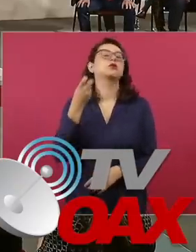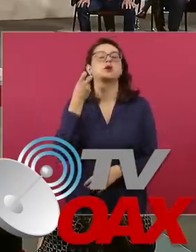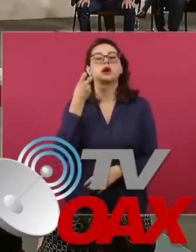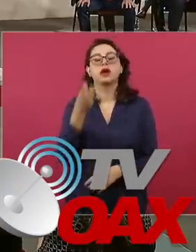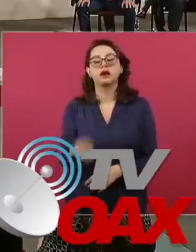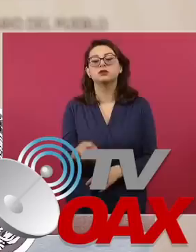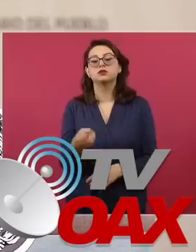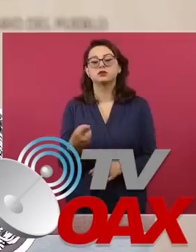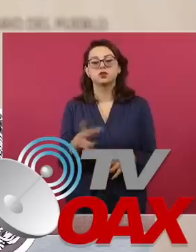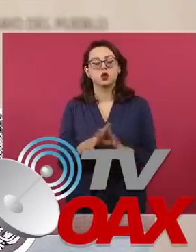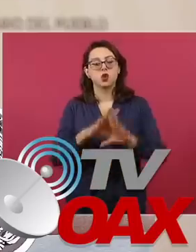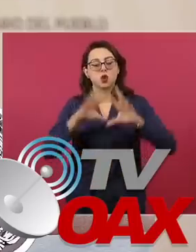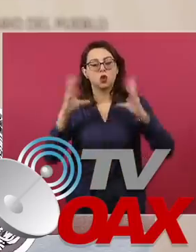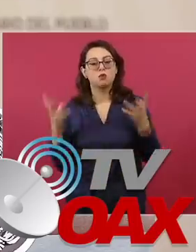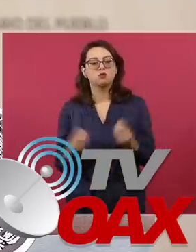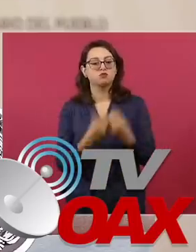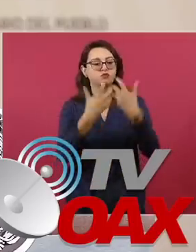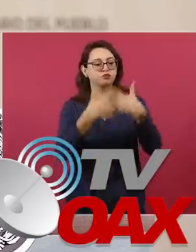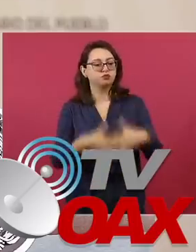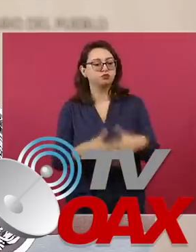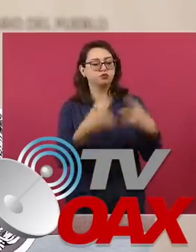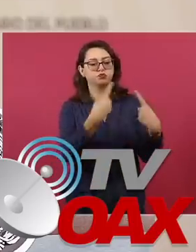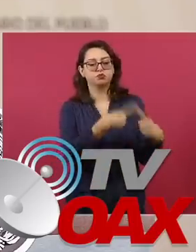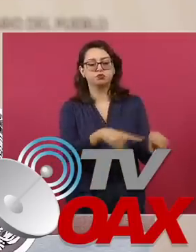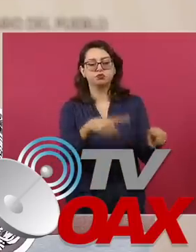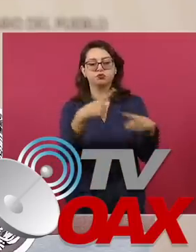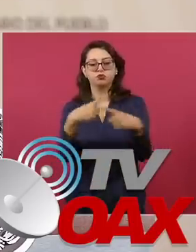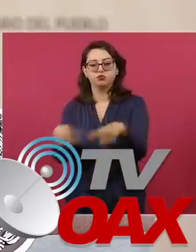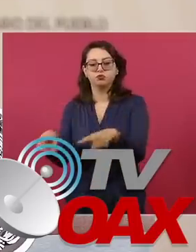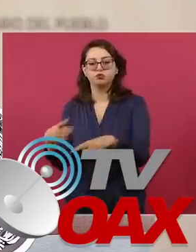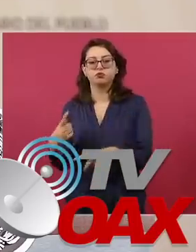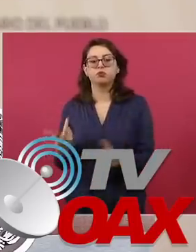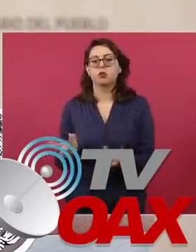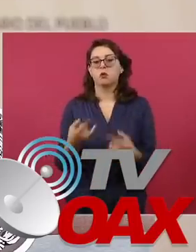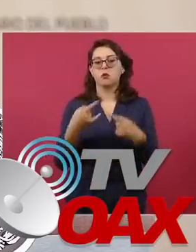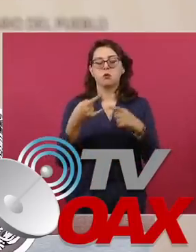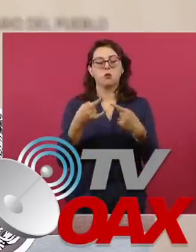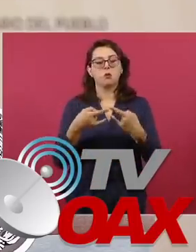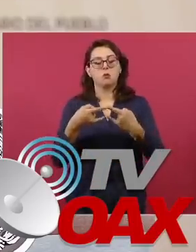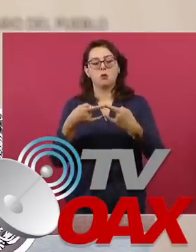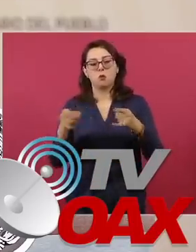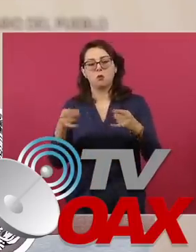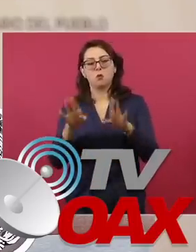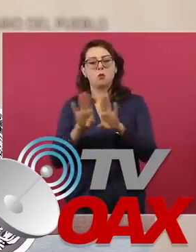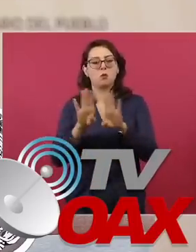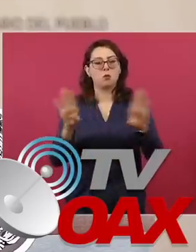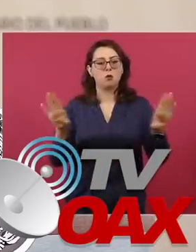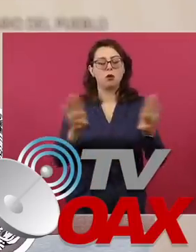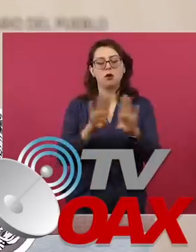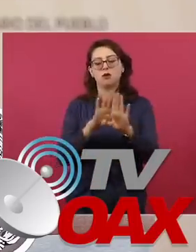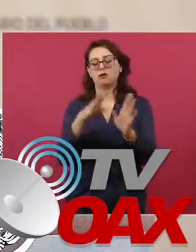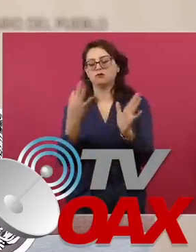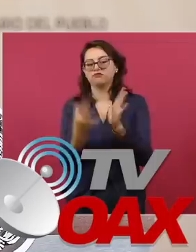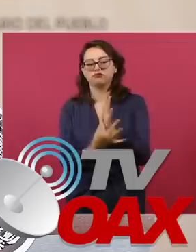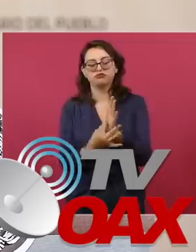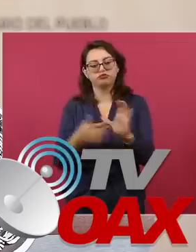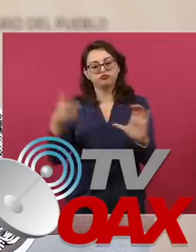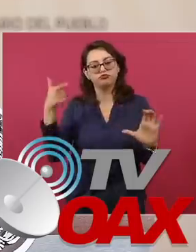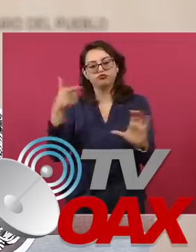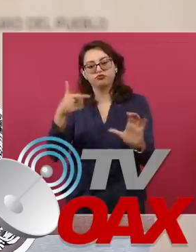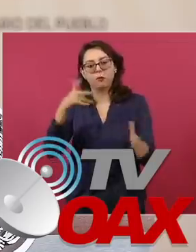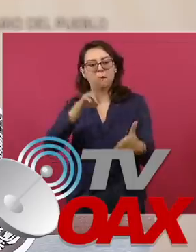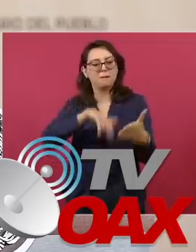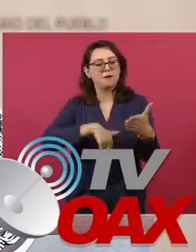de tracción, los motores, los arneses, las puertas, el aluminio, las soldaduras, la